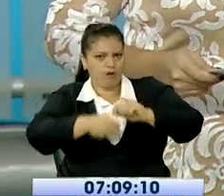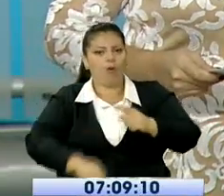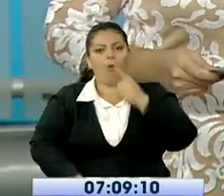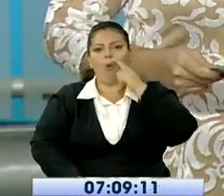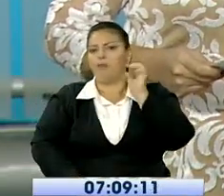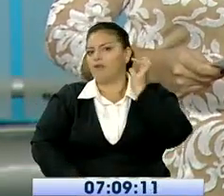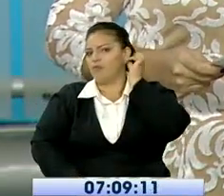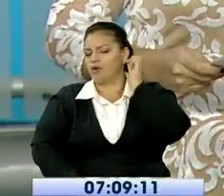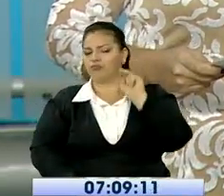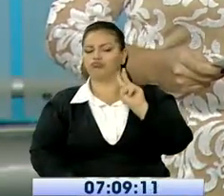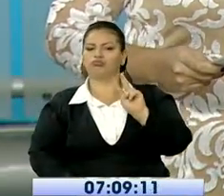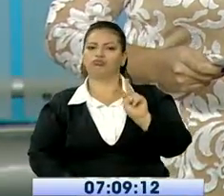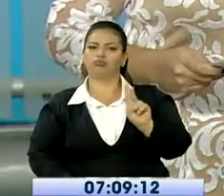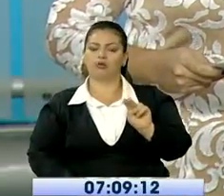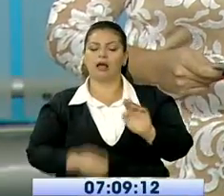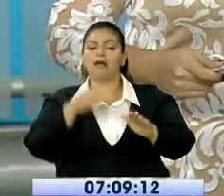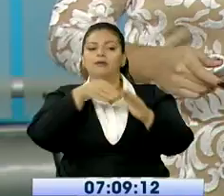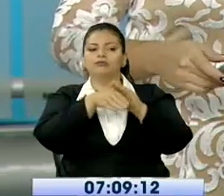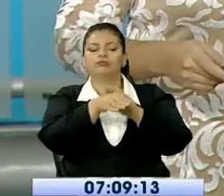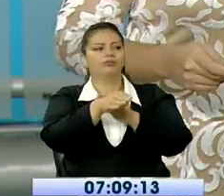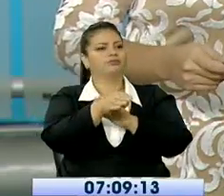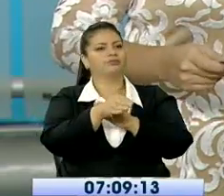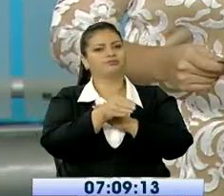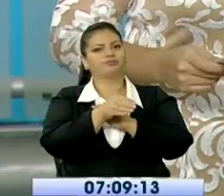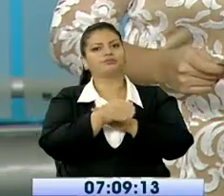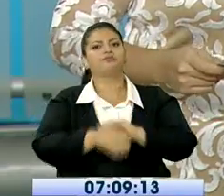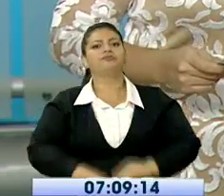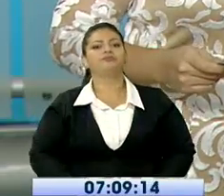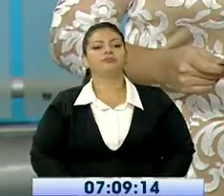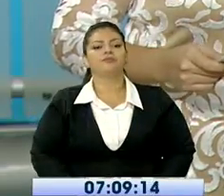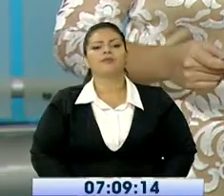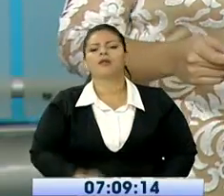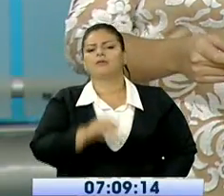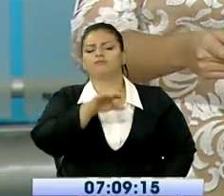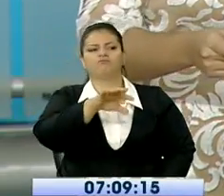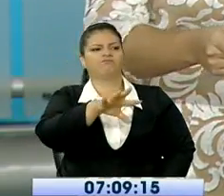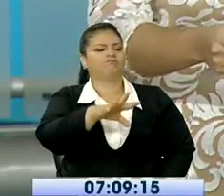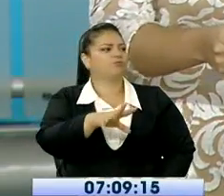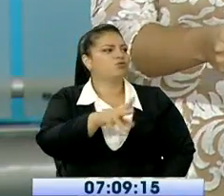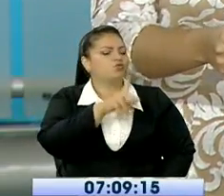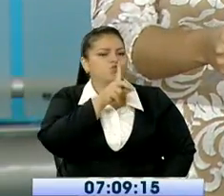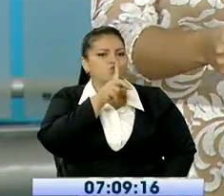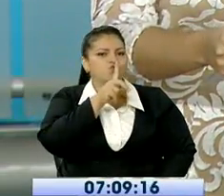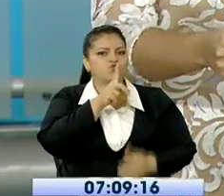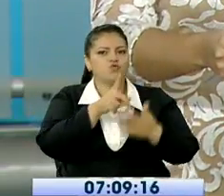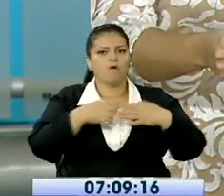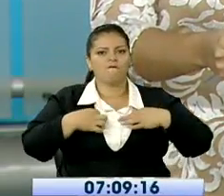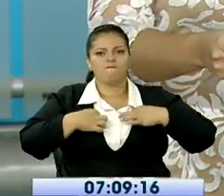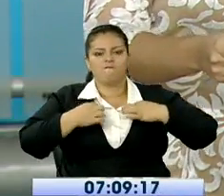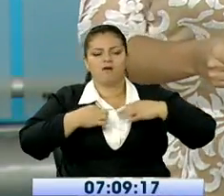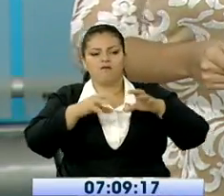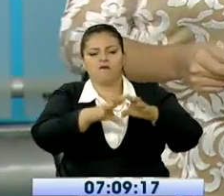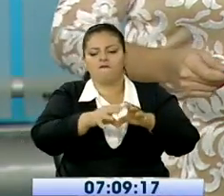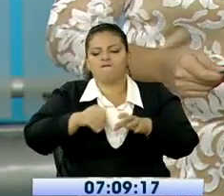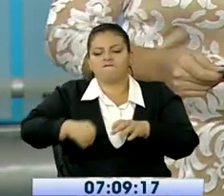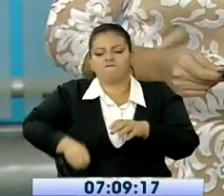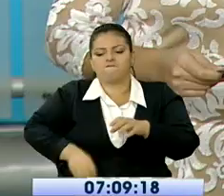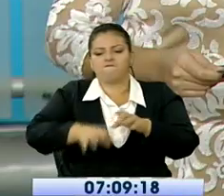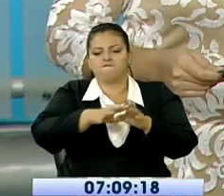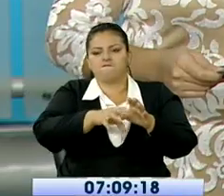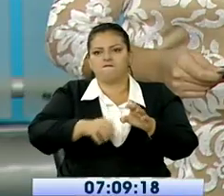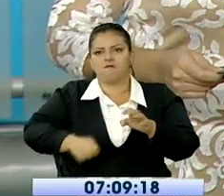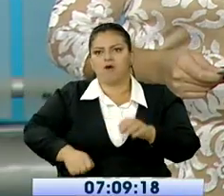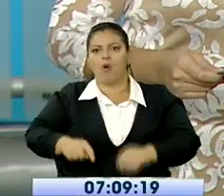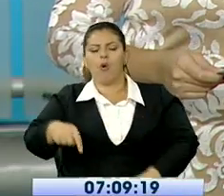de Guayaquil. El sujeto fue sorprendido junto con una mujer sustrayéndose prendas de vestir de un local de ropas.